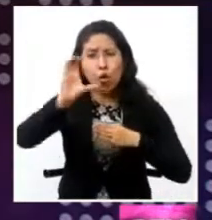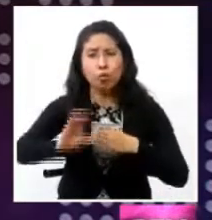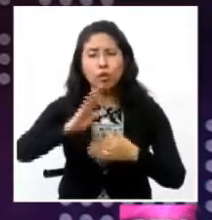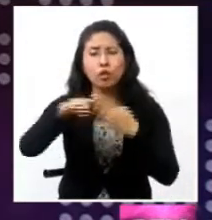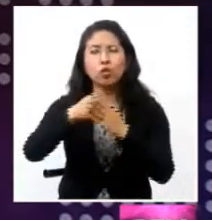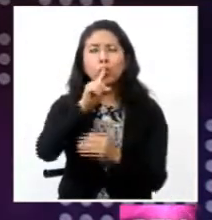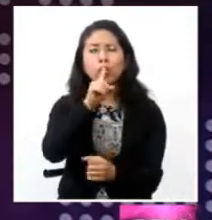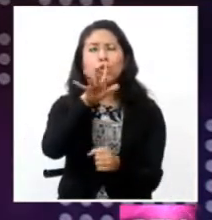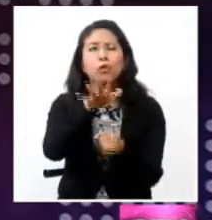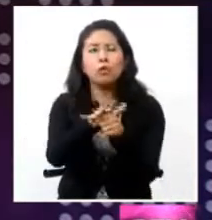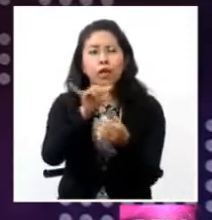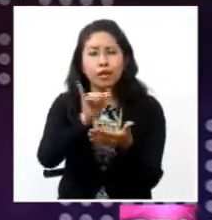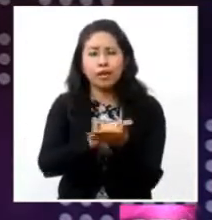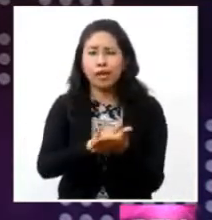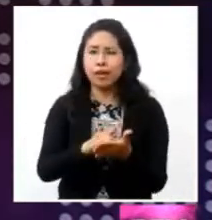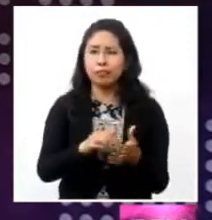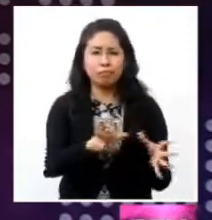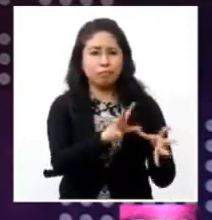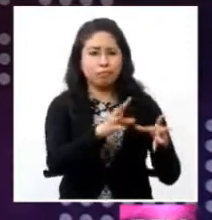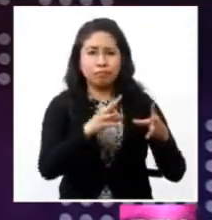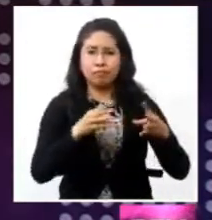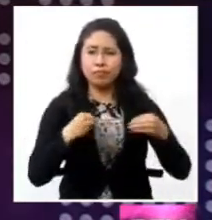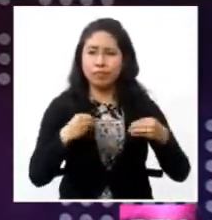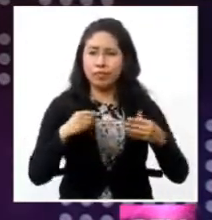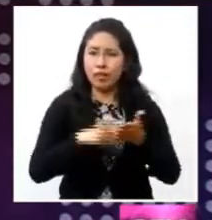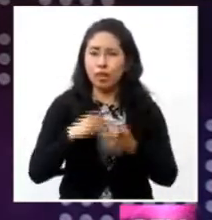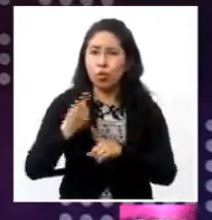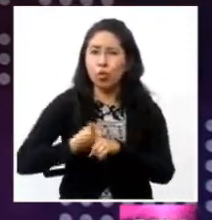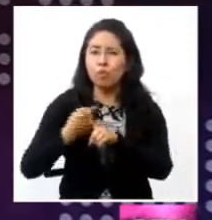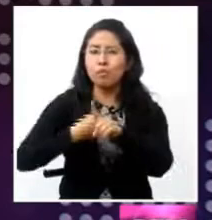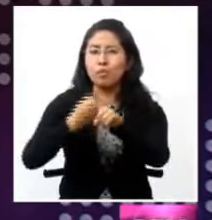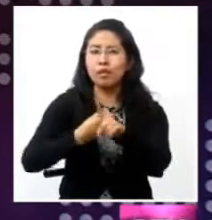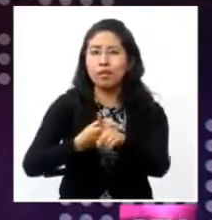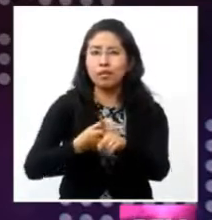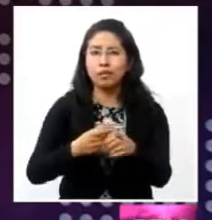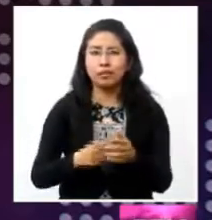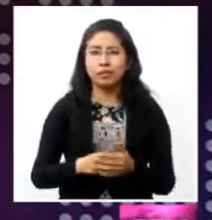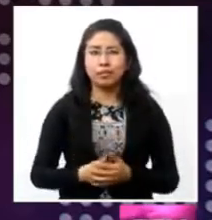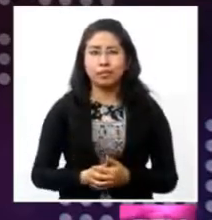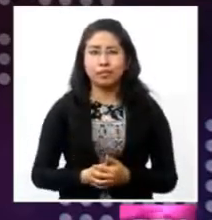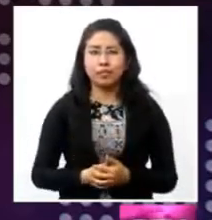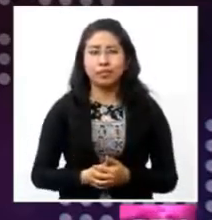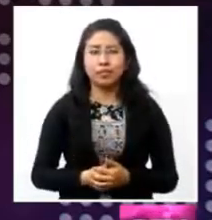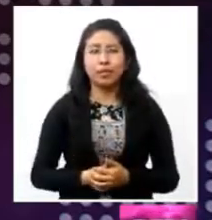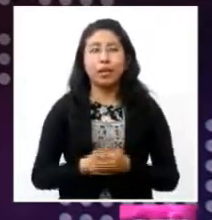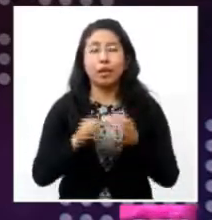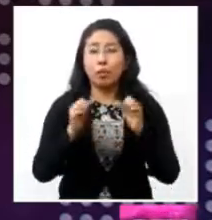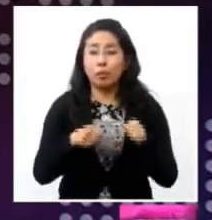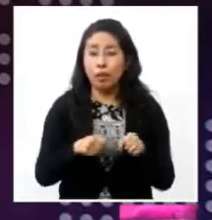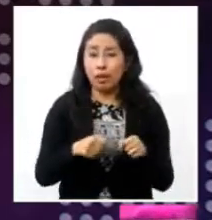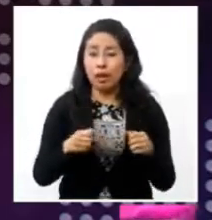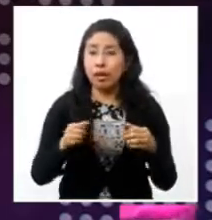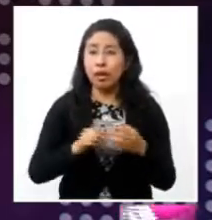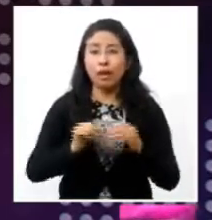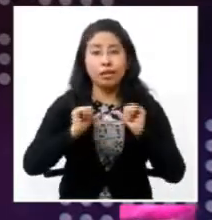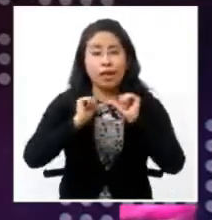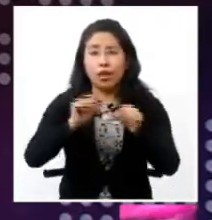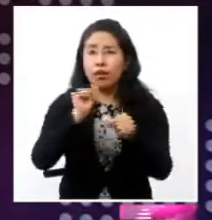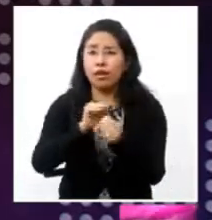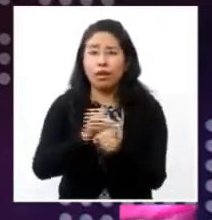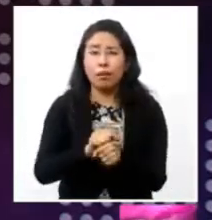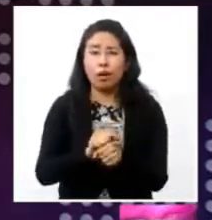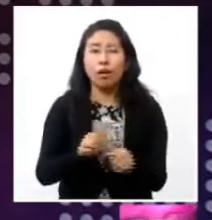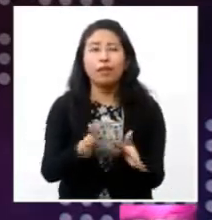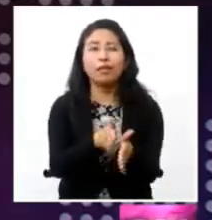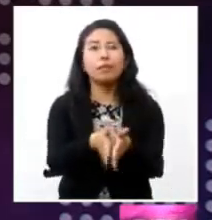compromisos que han sido asumidos a lo largo de estos últimos meses, que se pueden cubrir estos bonos, y además el pedido directo al